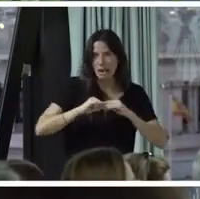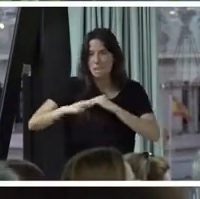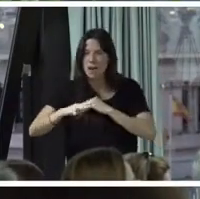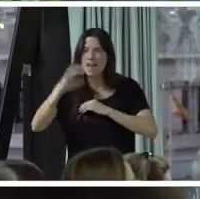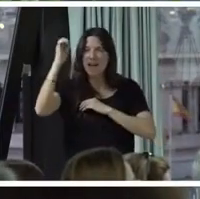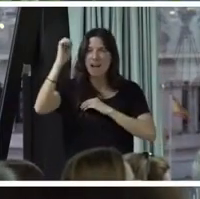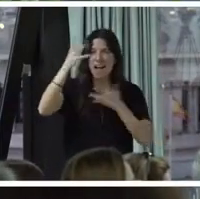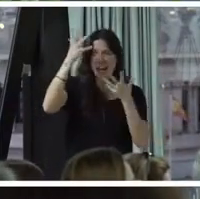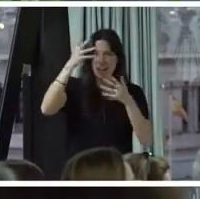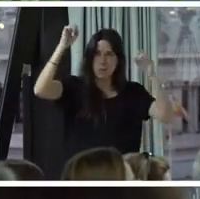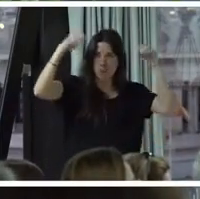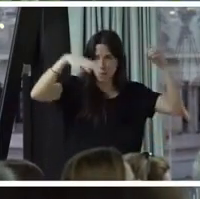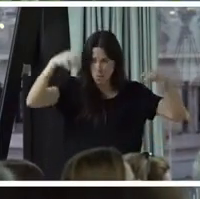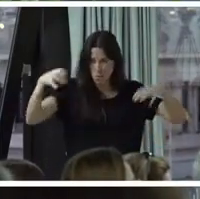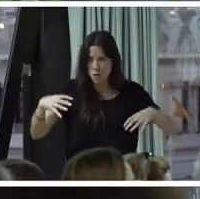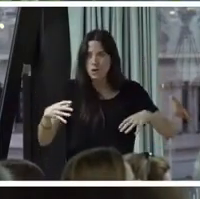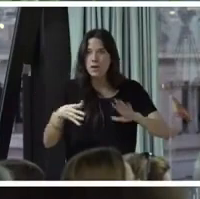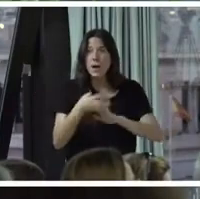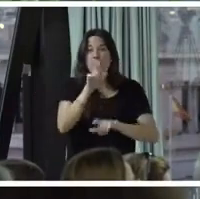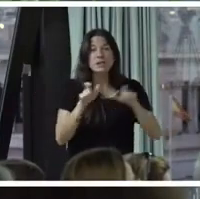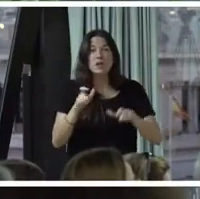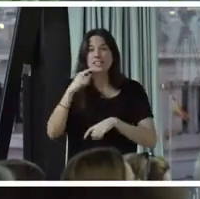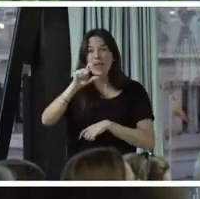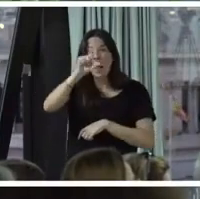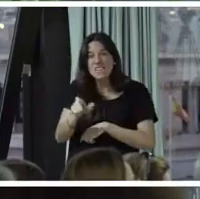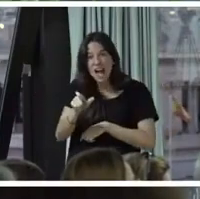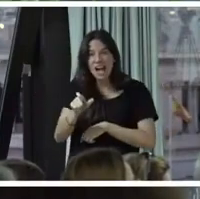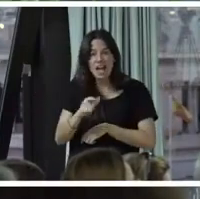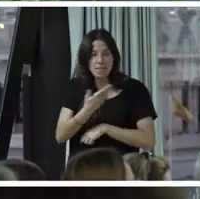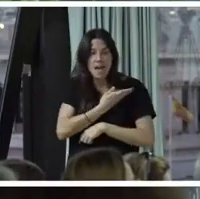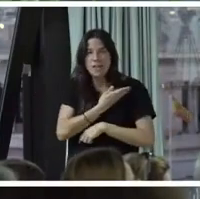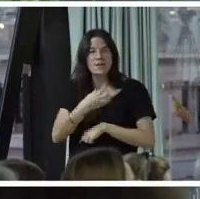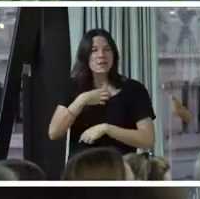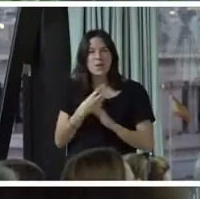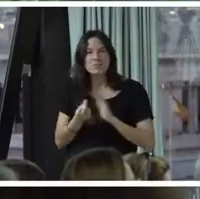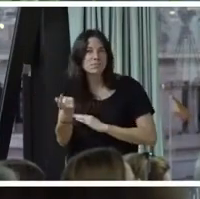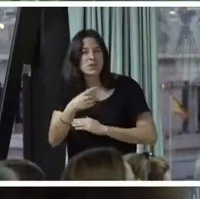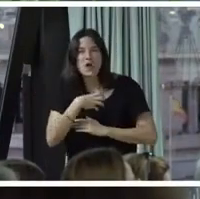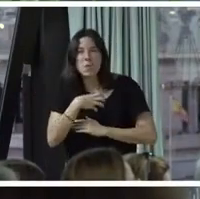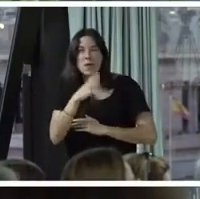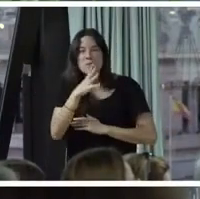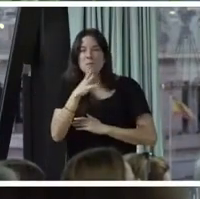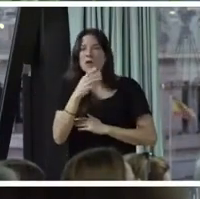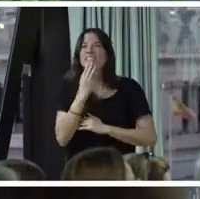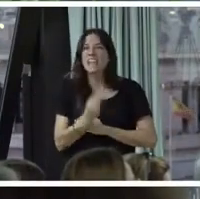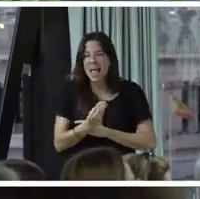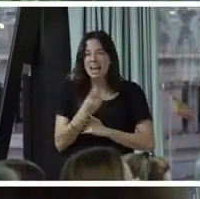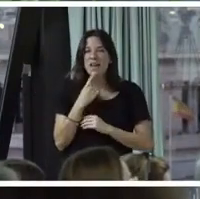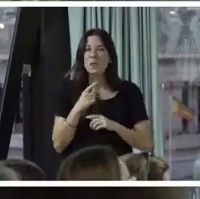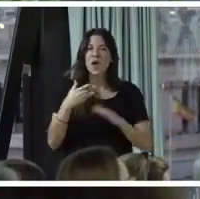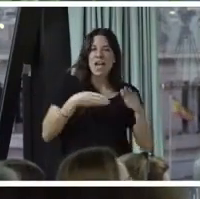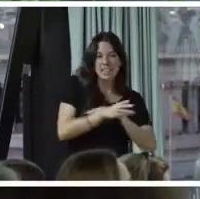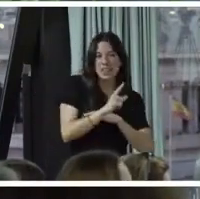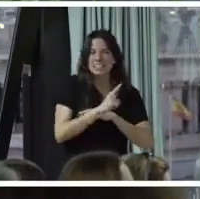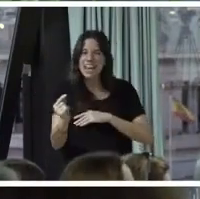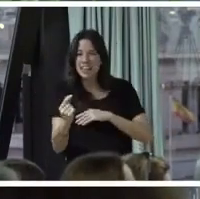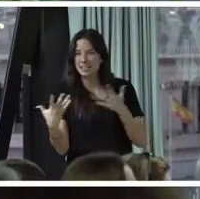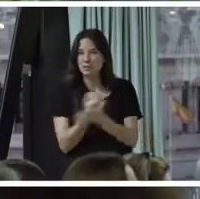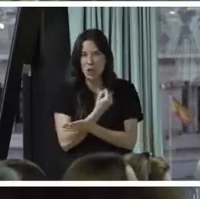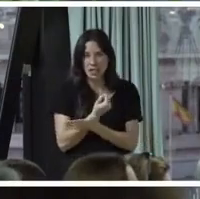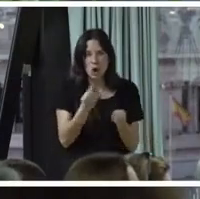población que no puede salir de la franja de gaza porque Israel controla todas las entradas y salidas de la